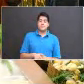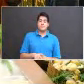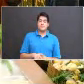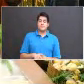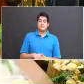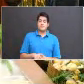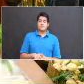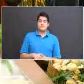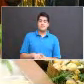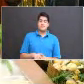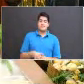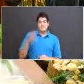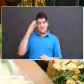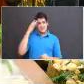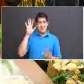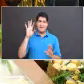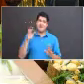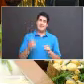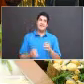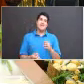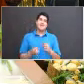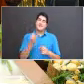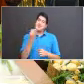Saber cuántos van a tomar la Santa Cena hoy, fíjese.